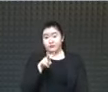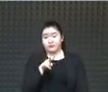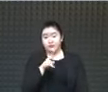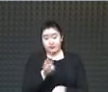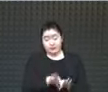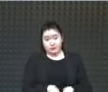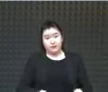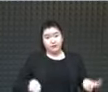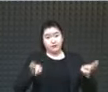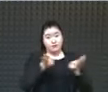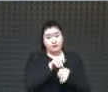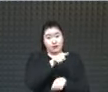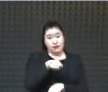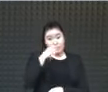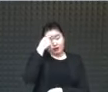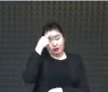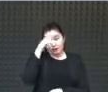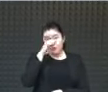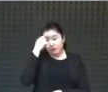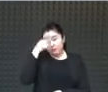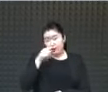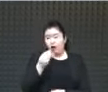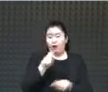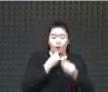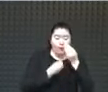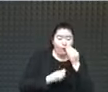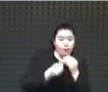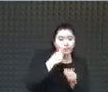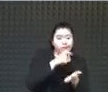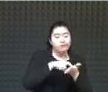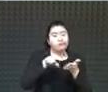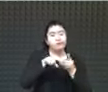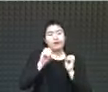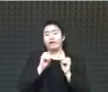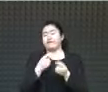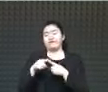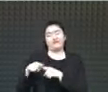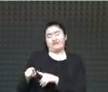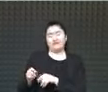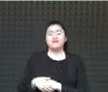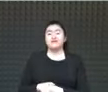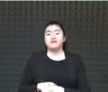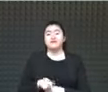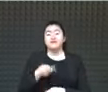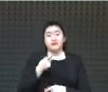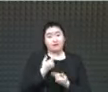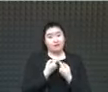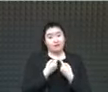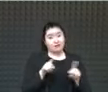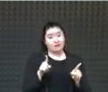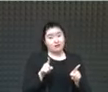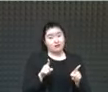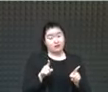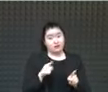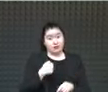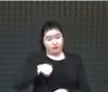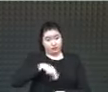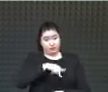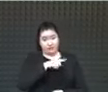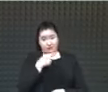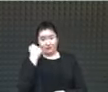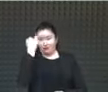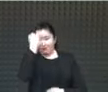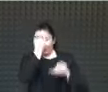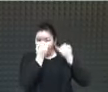la alimentación y algunas otras insumos básicos. Esa es la gran diferencia. Entonces, claro que no estamos de acuerdo con esta